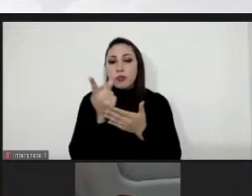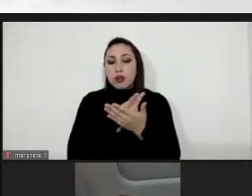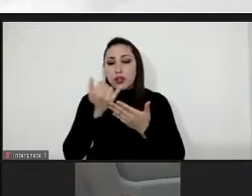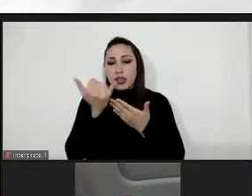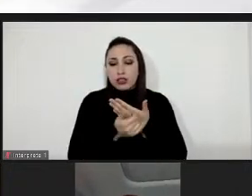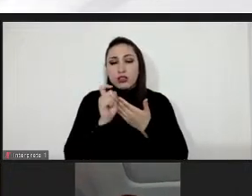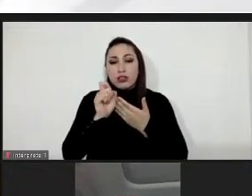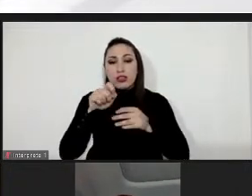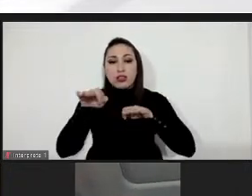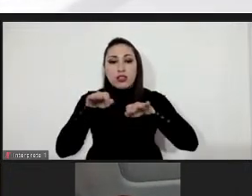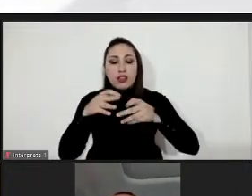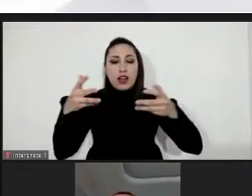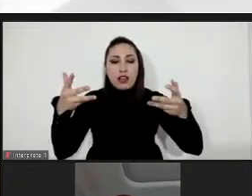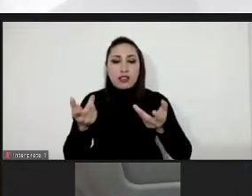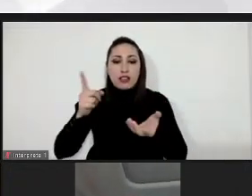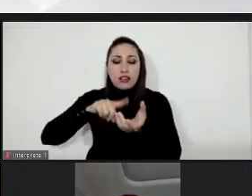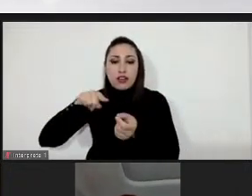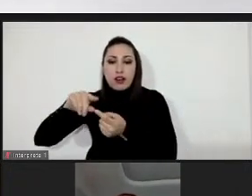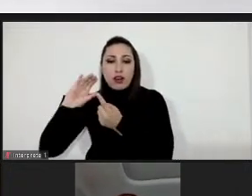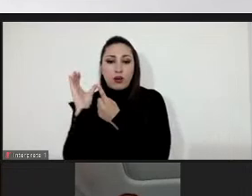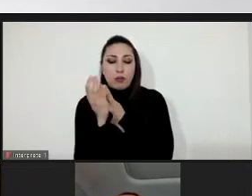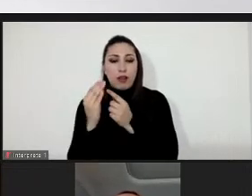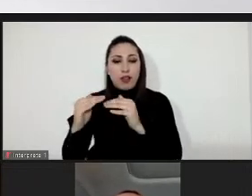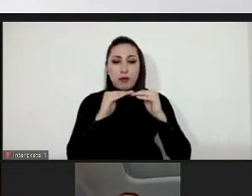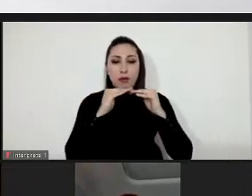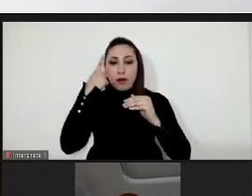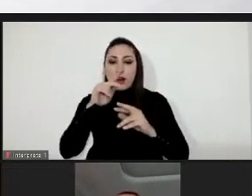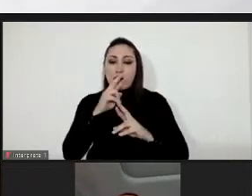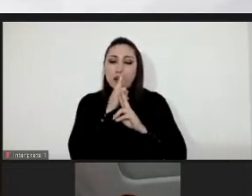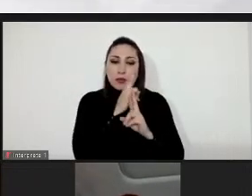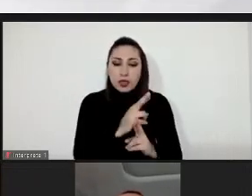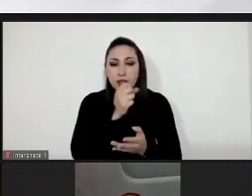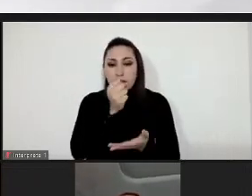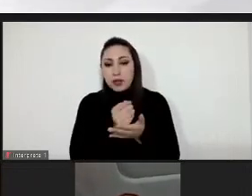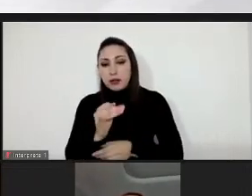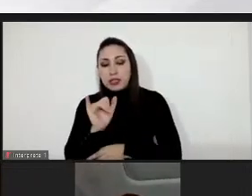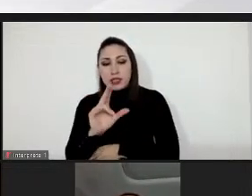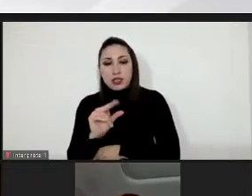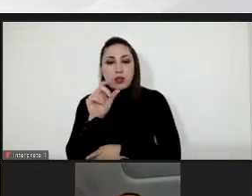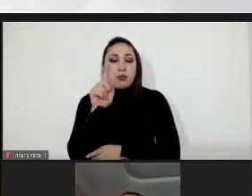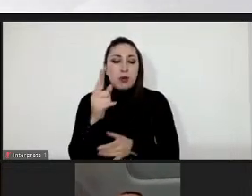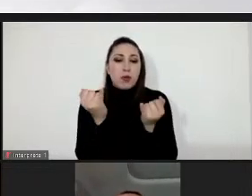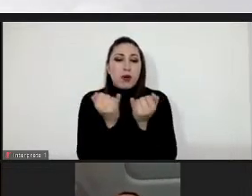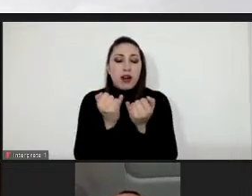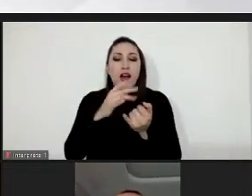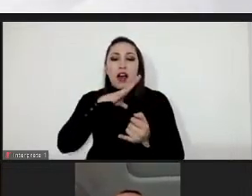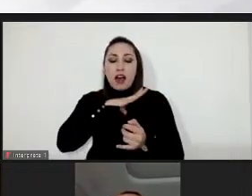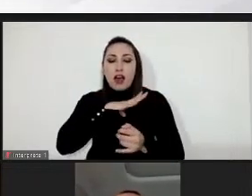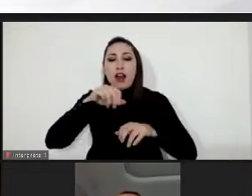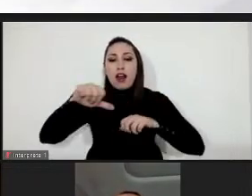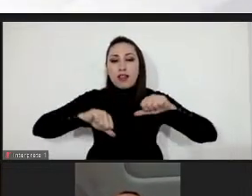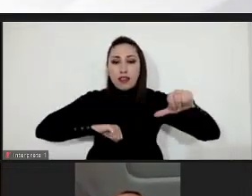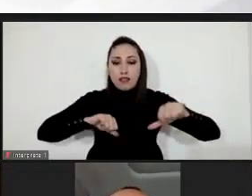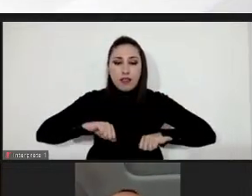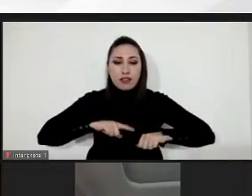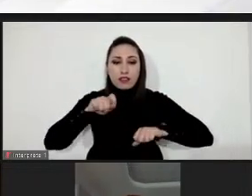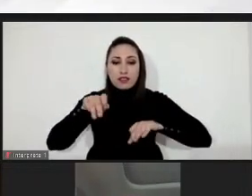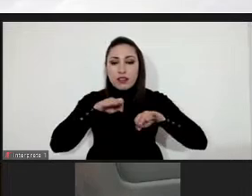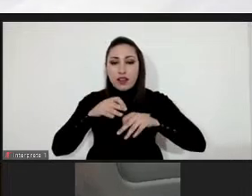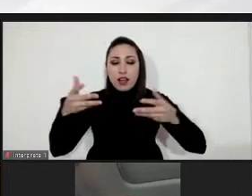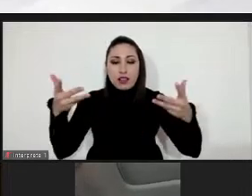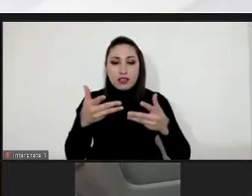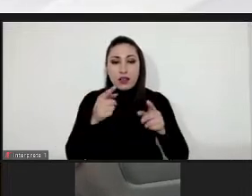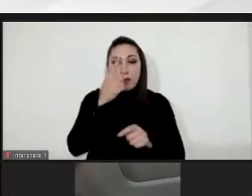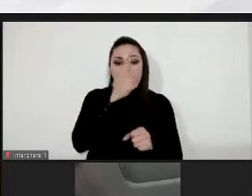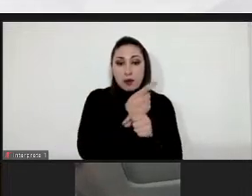la Comisión de Igualdad para su atención respectiva, así como las actividades realizadas en el periodo comprendido del